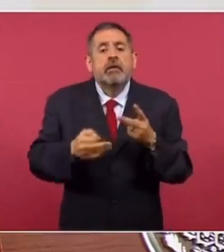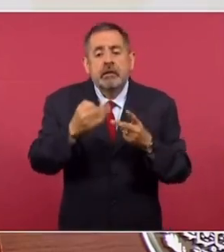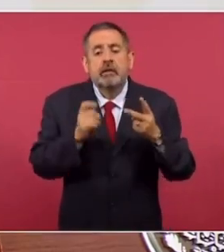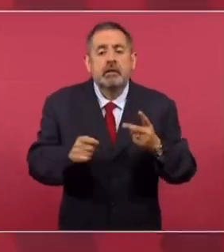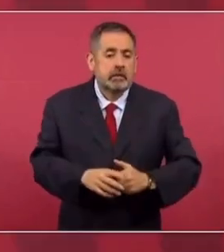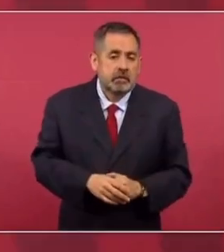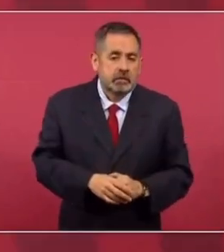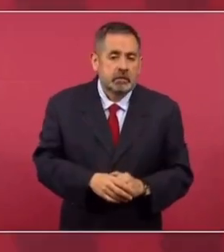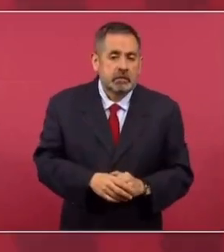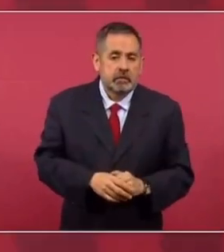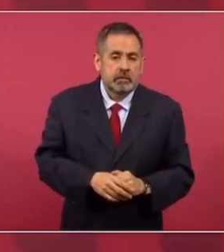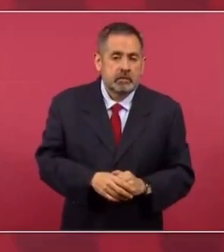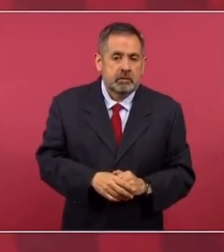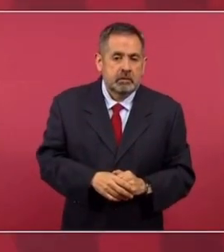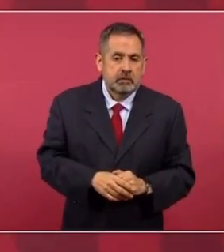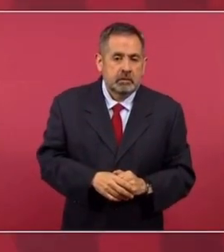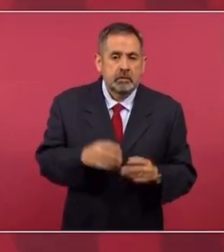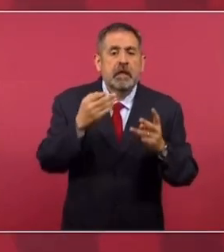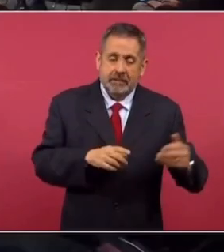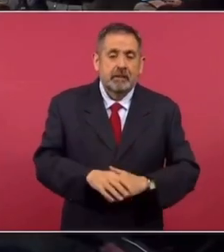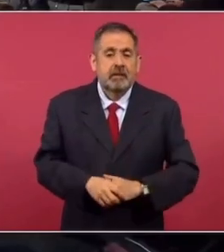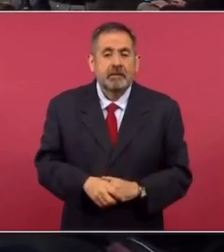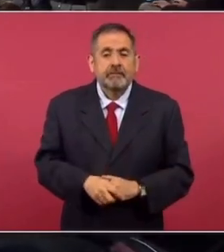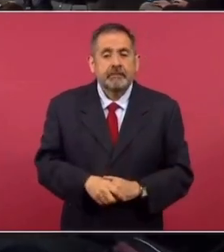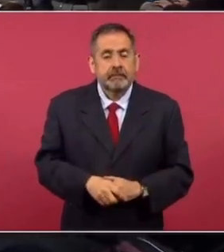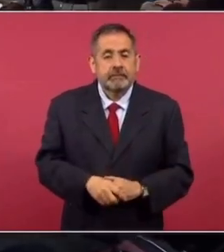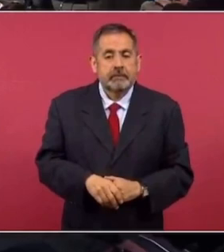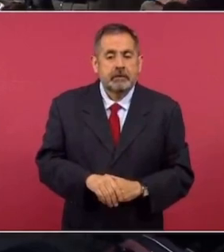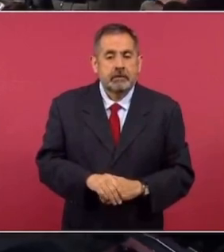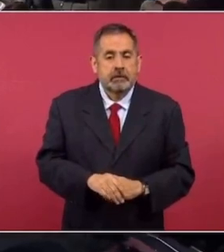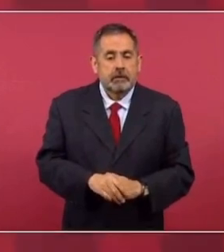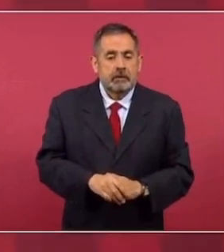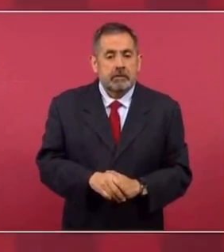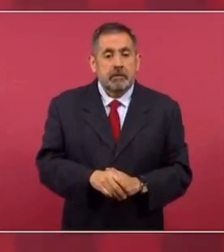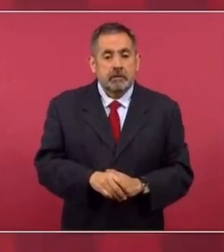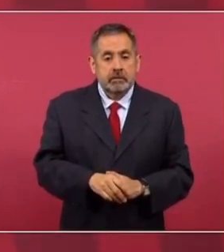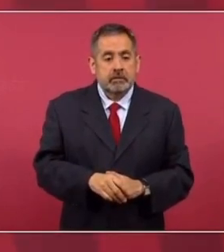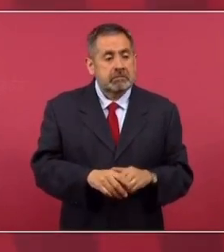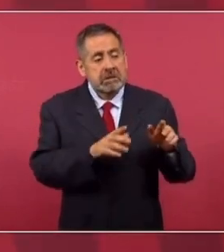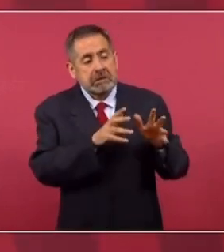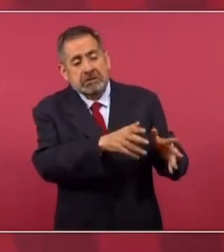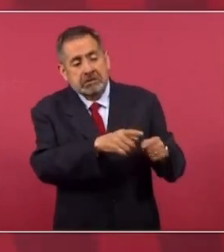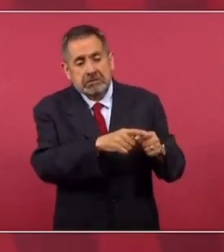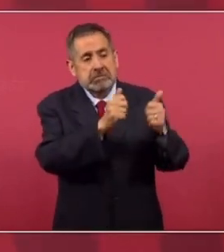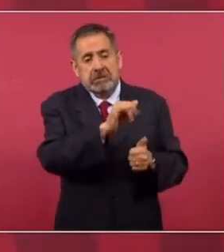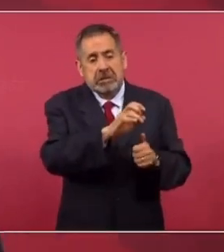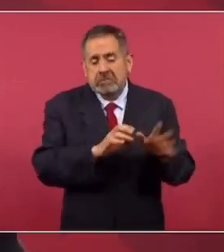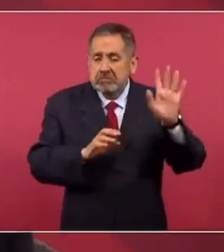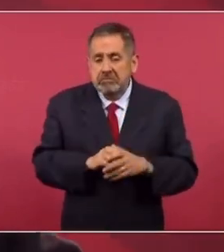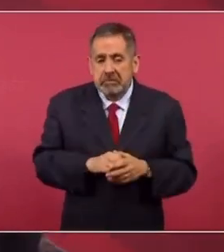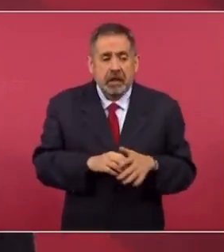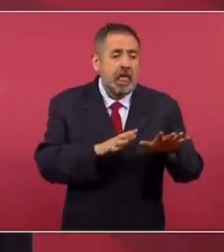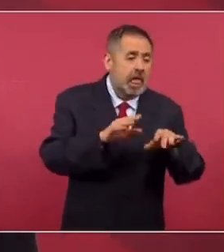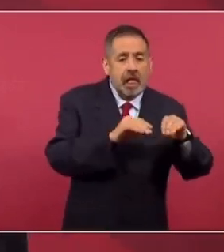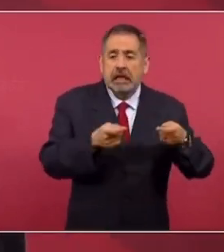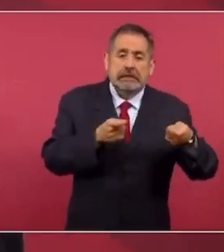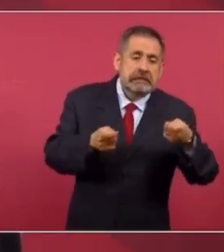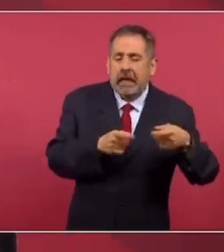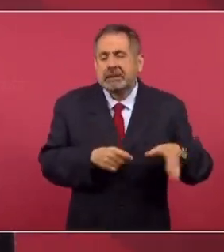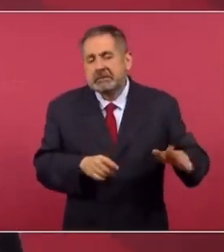algo. Le falta pueblo. Entonces, se pueden quedar con ese órgano tratando de